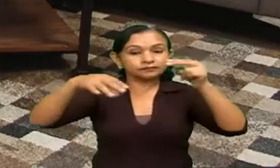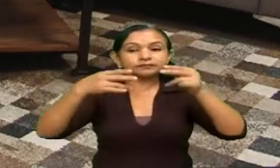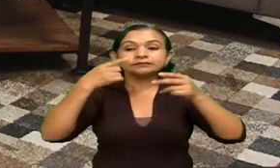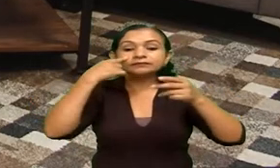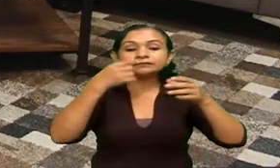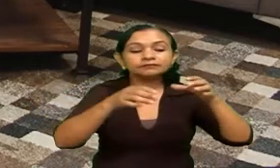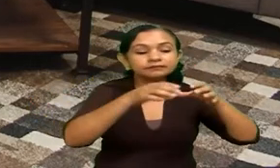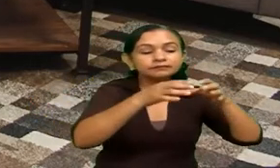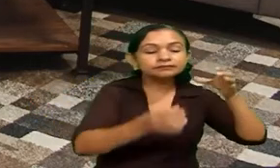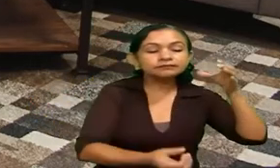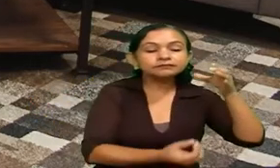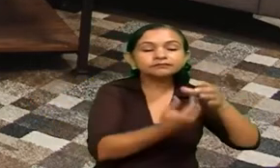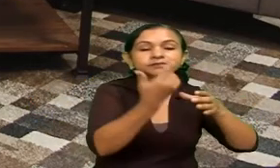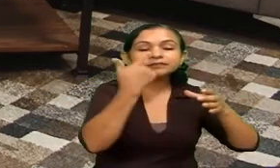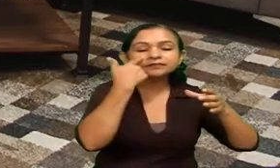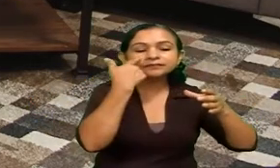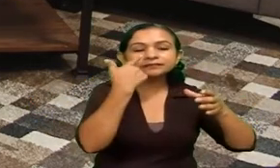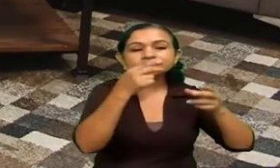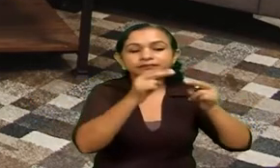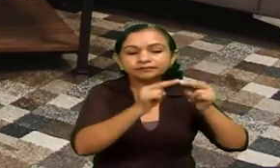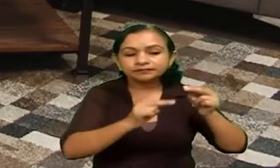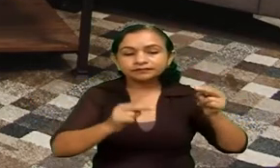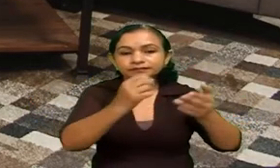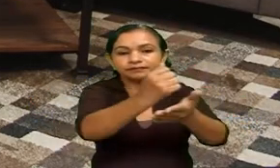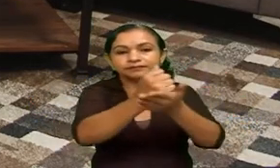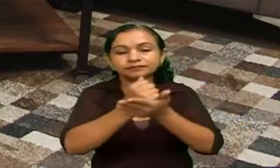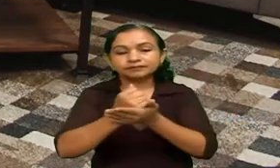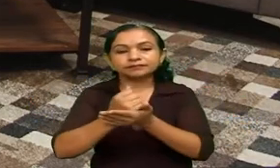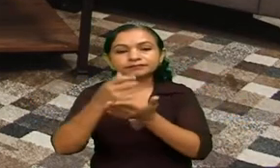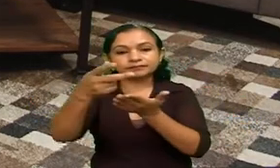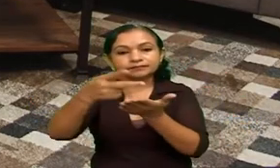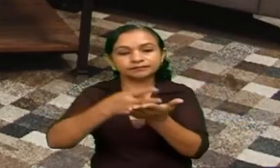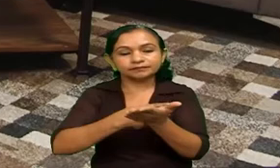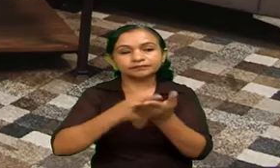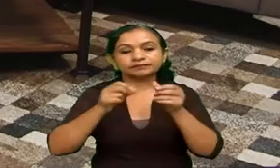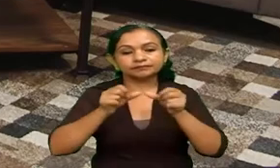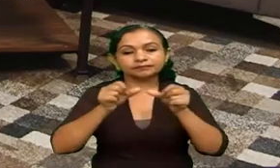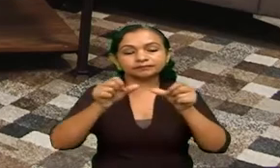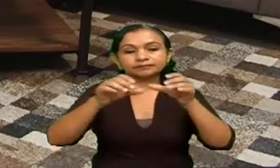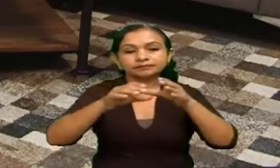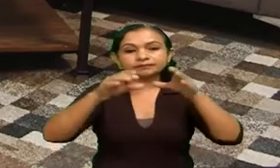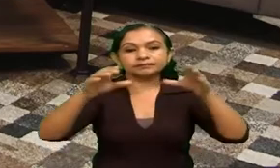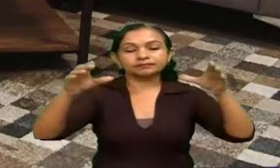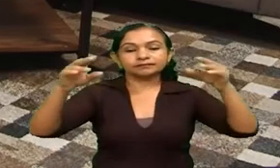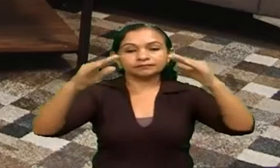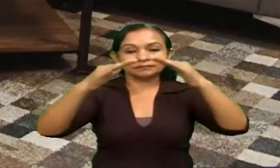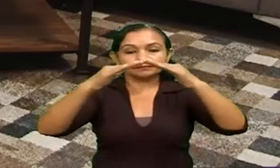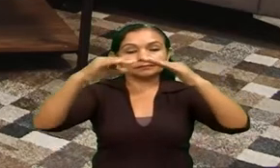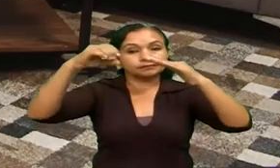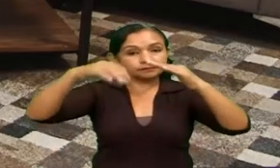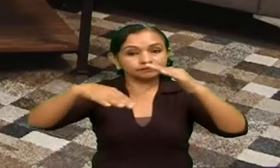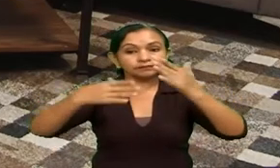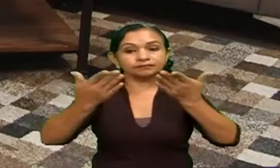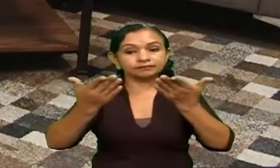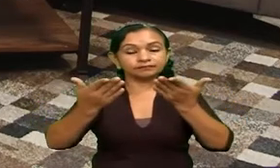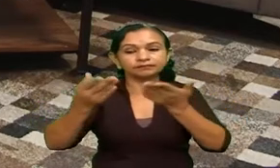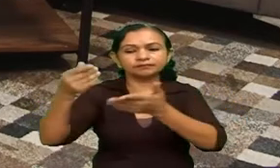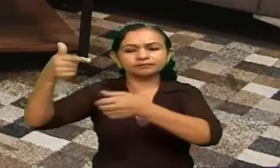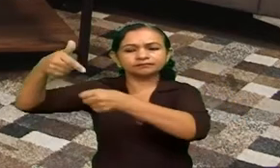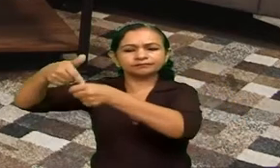Entonces, todo eso viene a sustentar el plan indicativo para seguir creciendo en energía renovable y